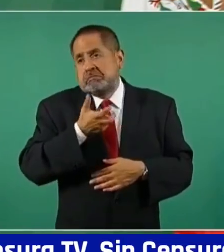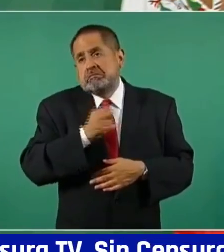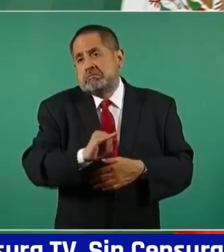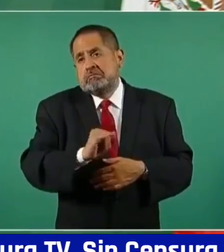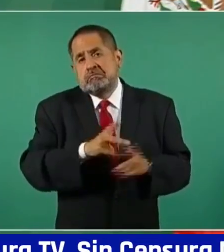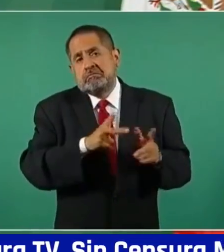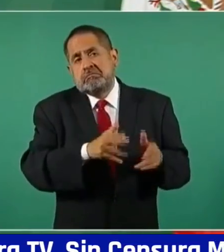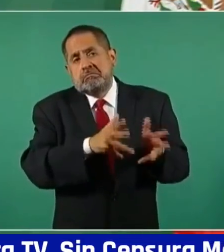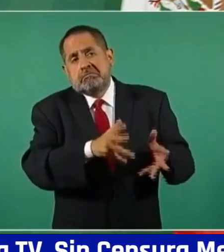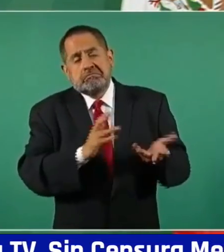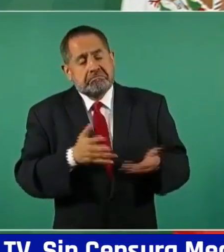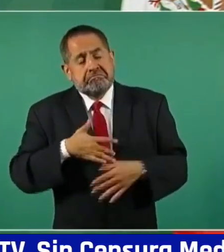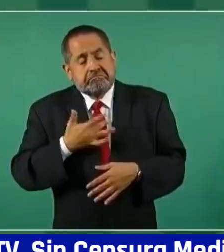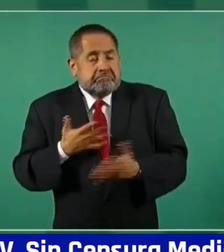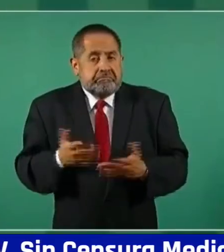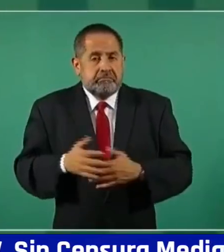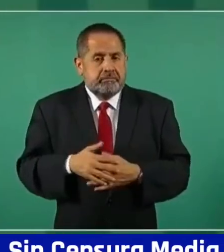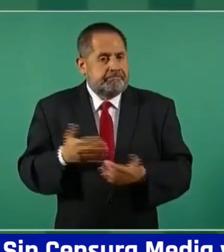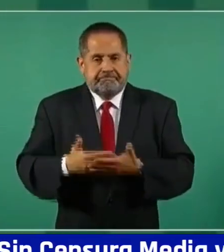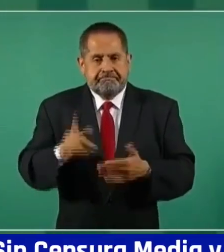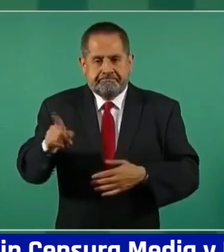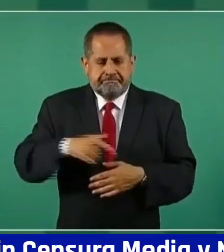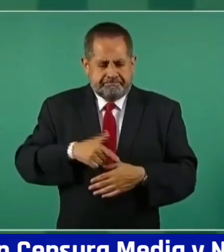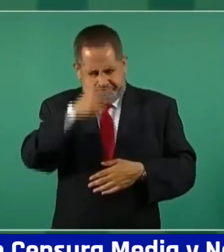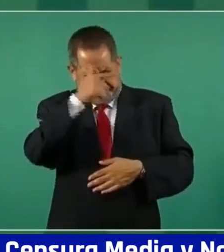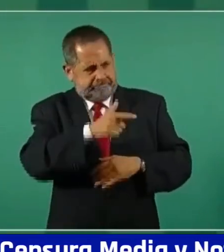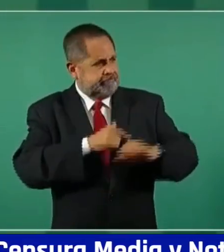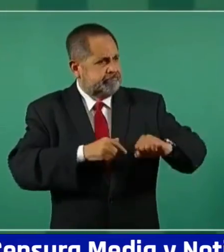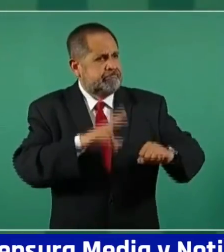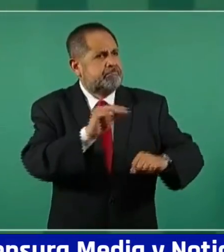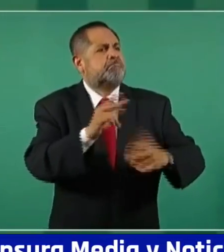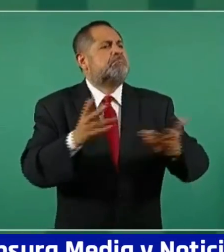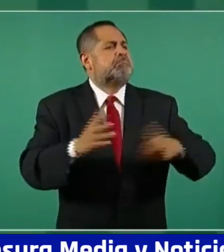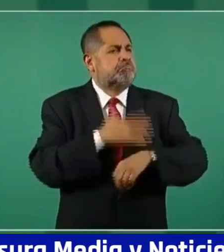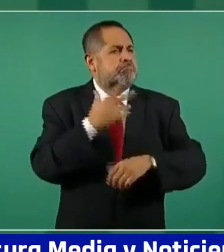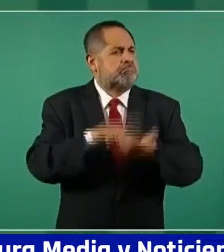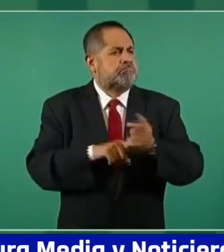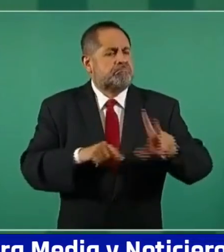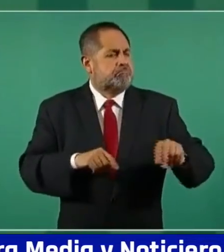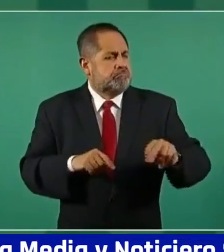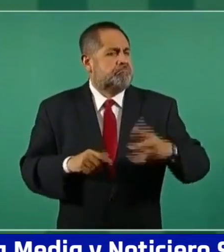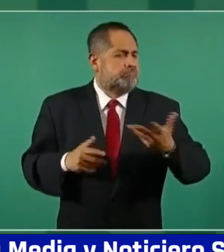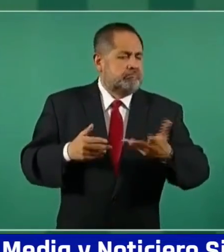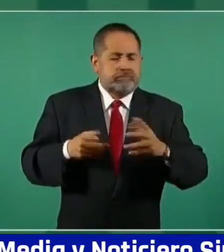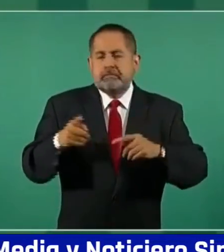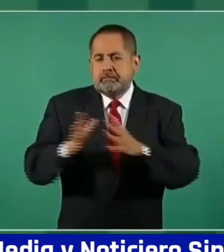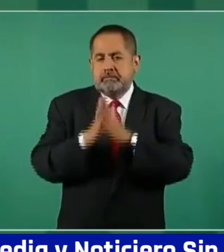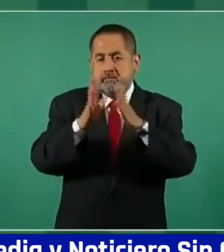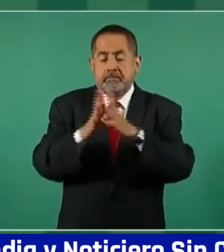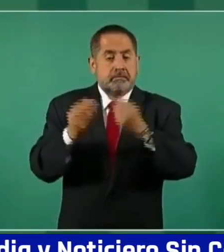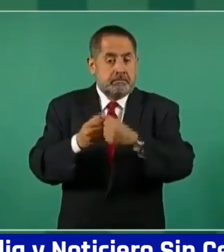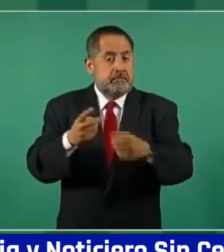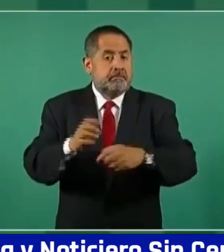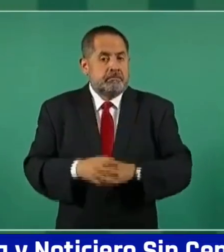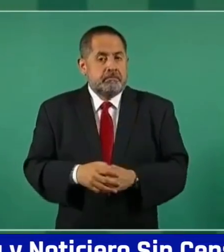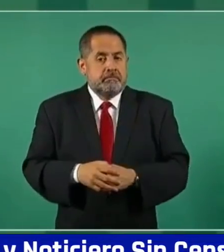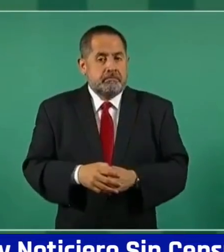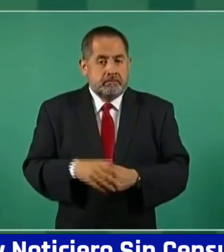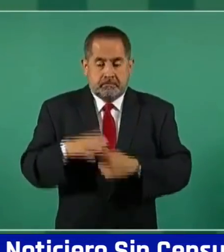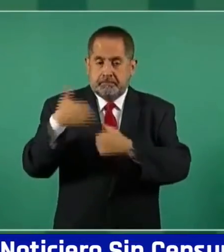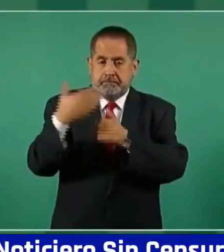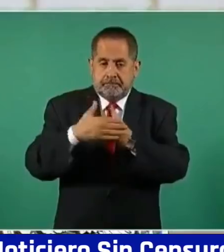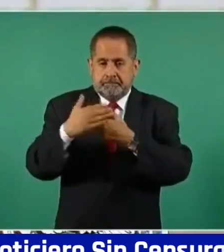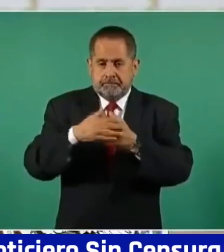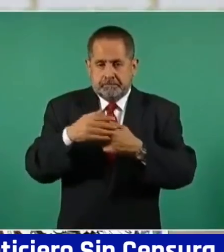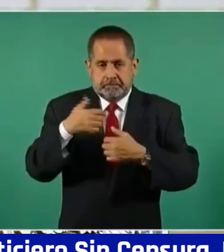Ahora no, ahora hay más conciencia en todos están participando y vamos a hacer